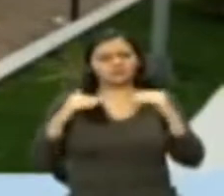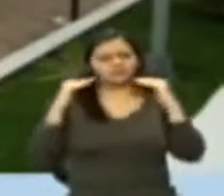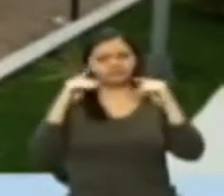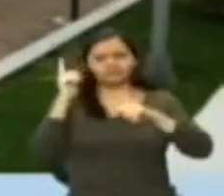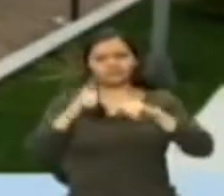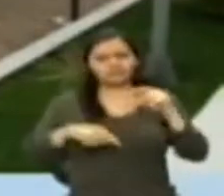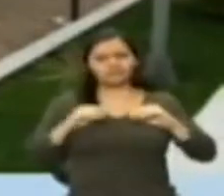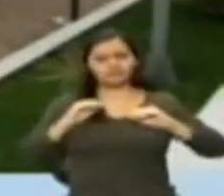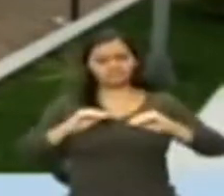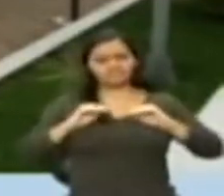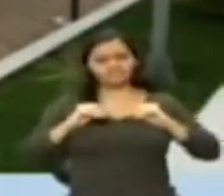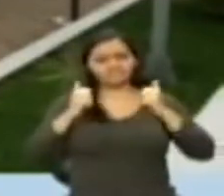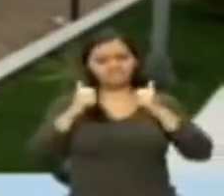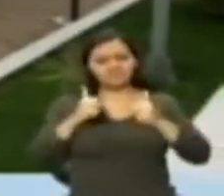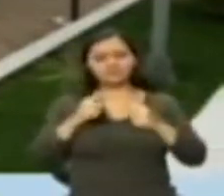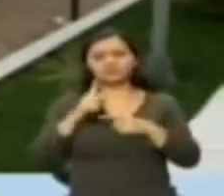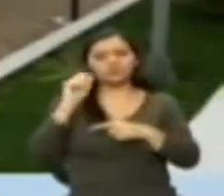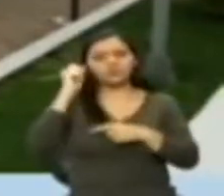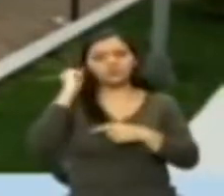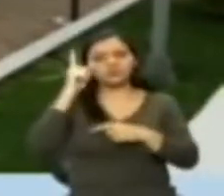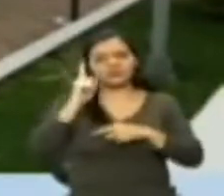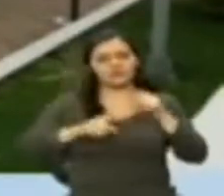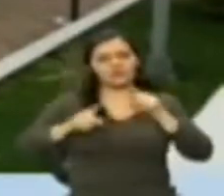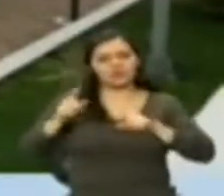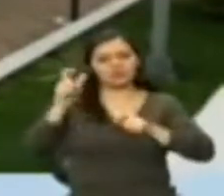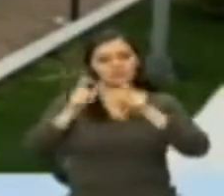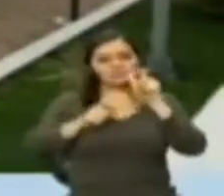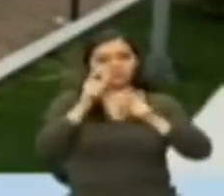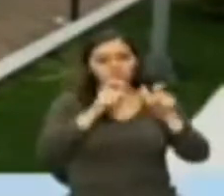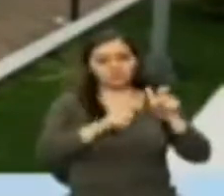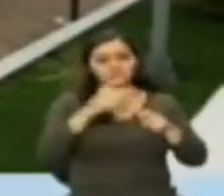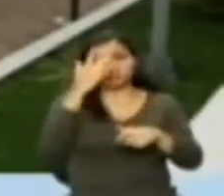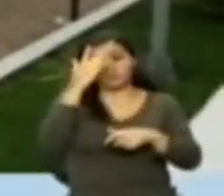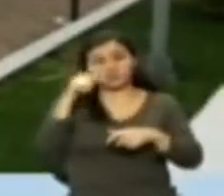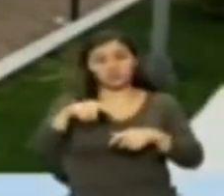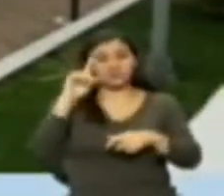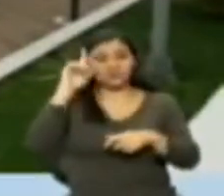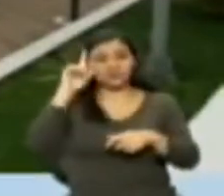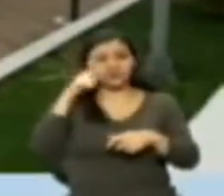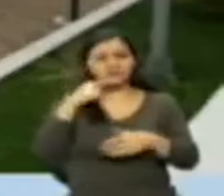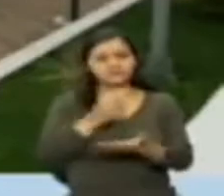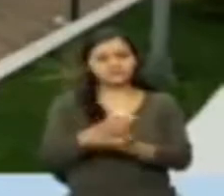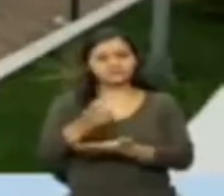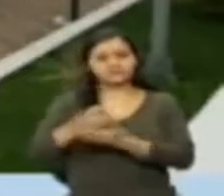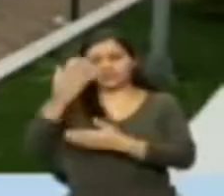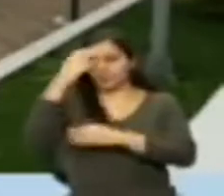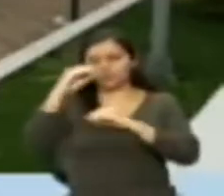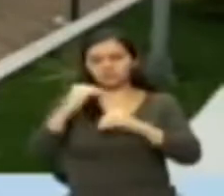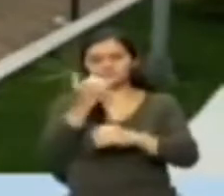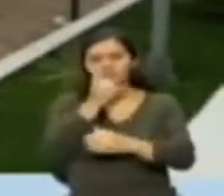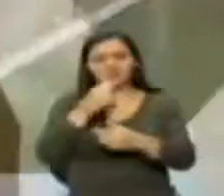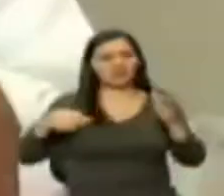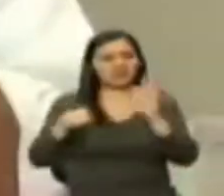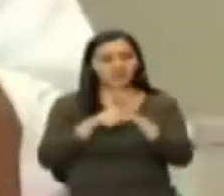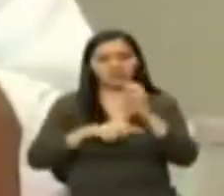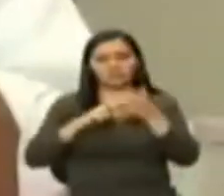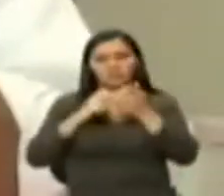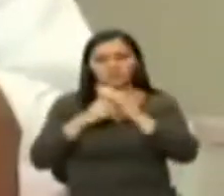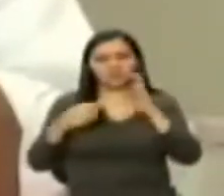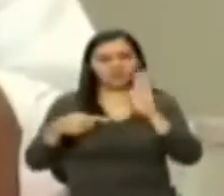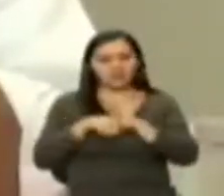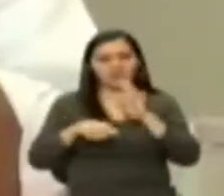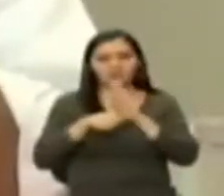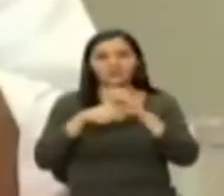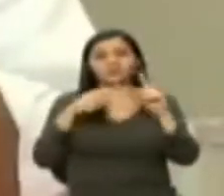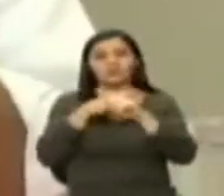Oferta educativa completa. Eso es lo que no entienden o no quieren entender algunos supuestos dirigentes, que en verdad hacen problemas por todo, es un pretexto más. Pero ¿cómo juegan